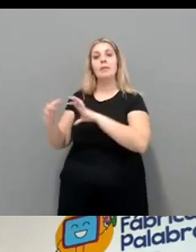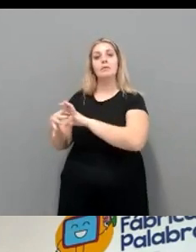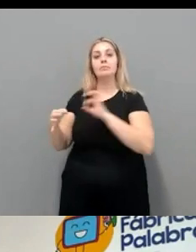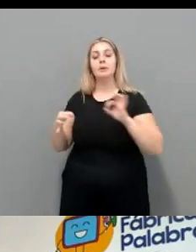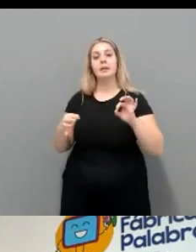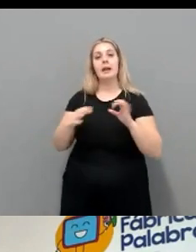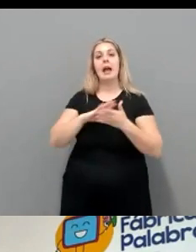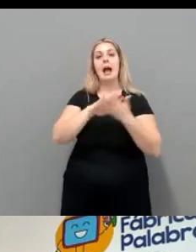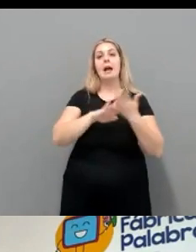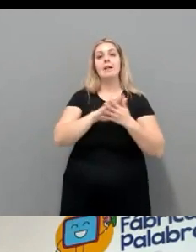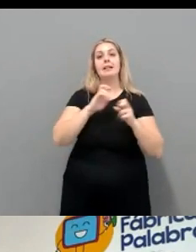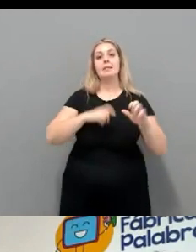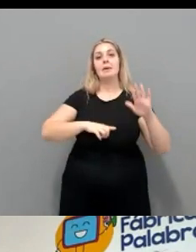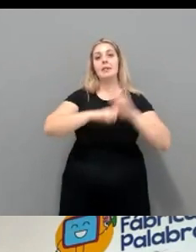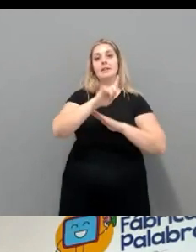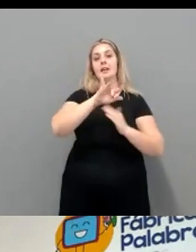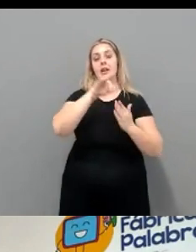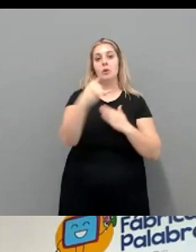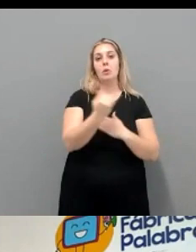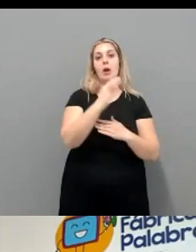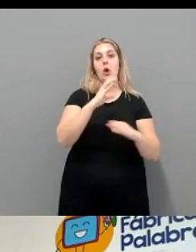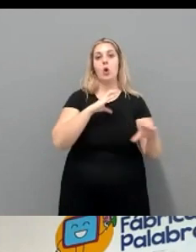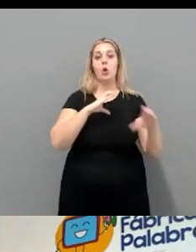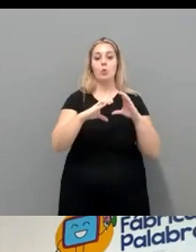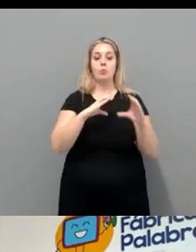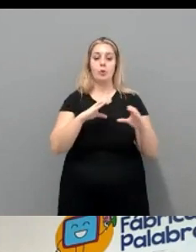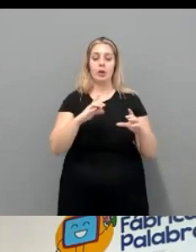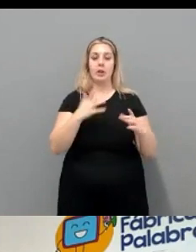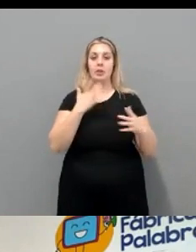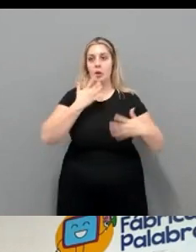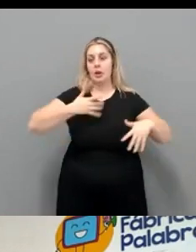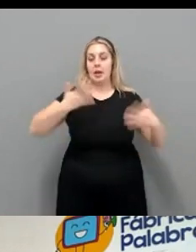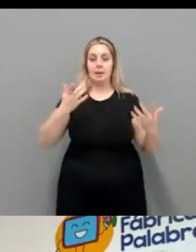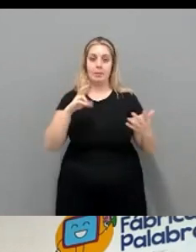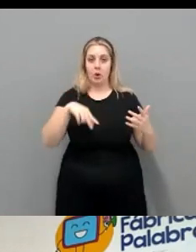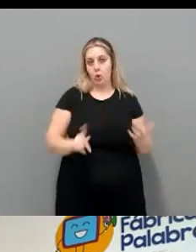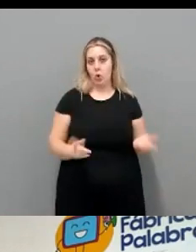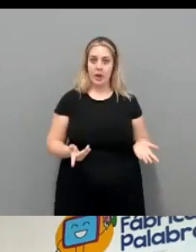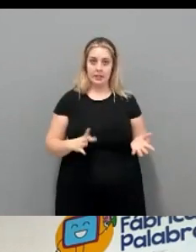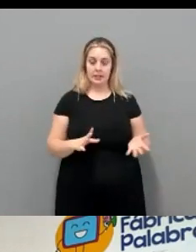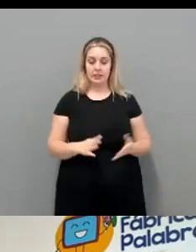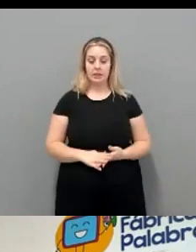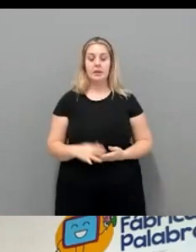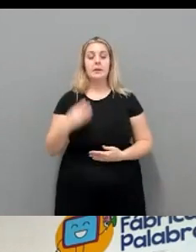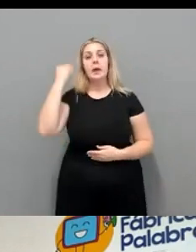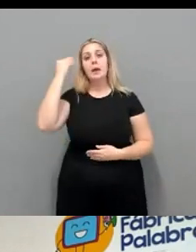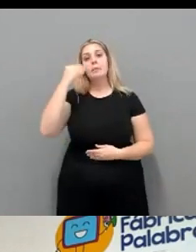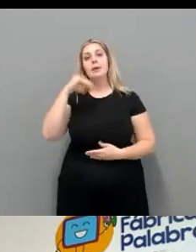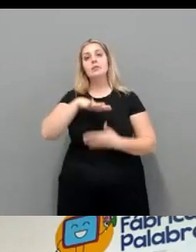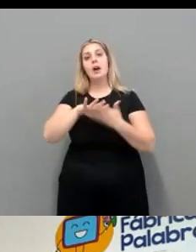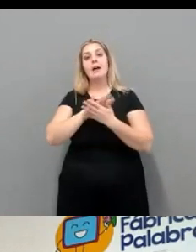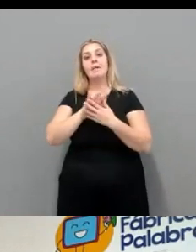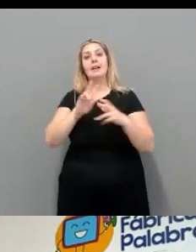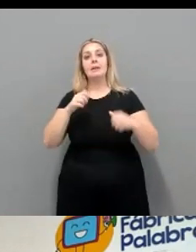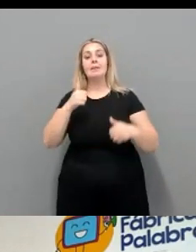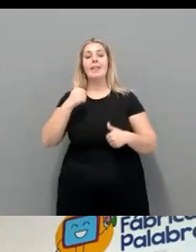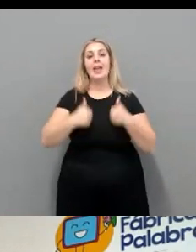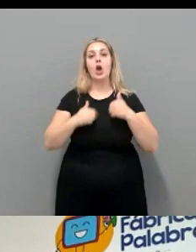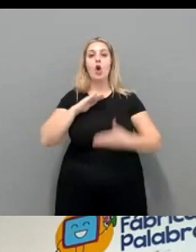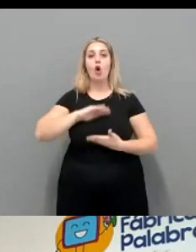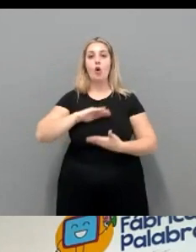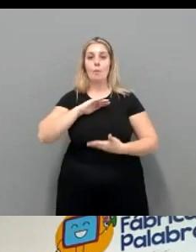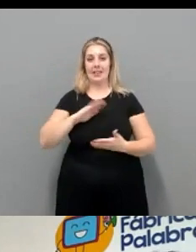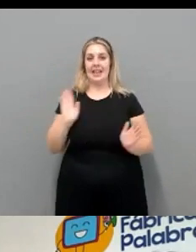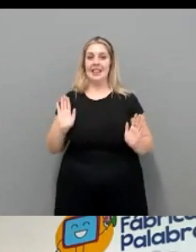hablar del desarrollo del lenguaje o de la comunicación, por ejemplo. Considero que se trata de una cuestión de competencias y si